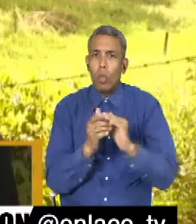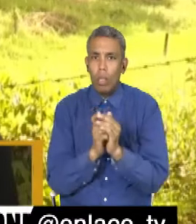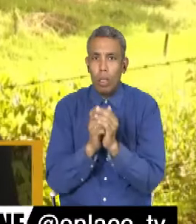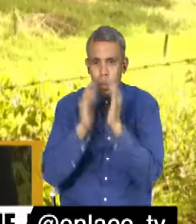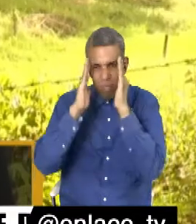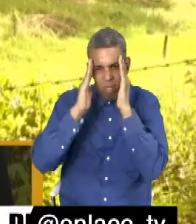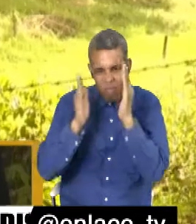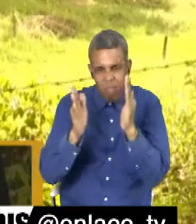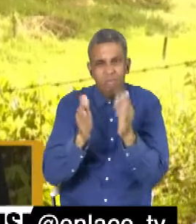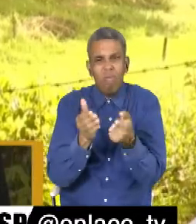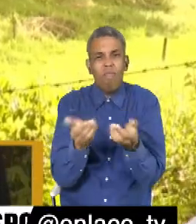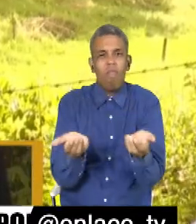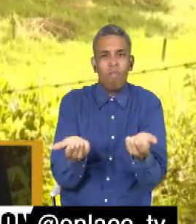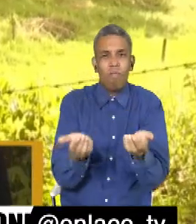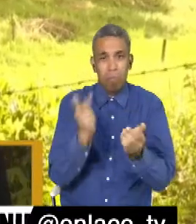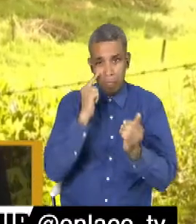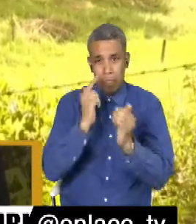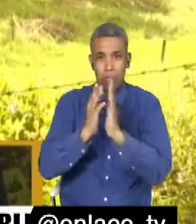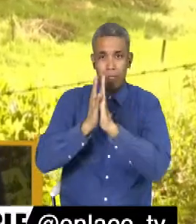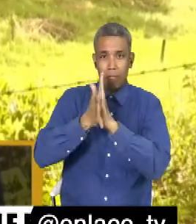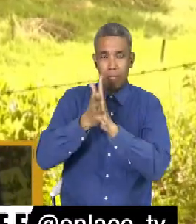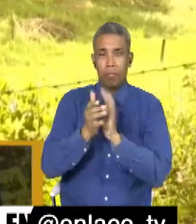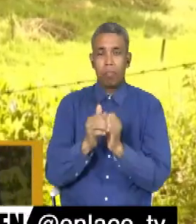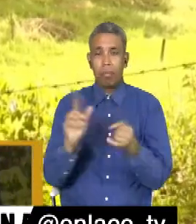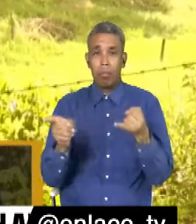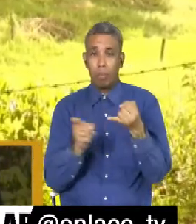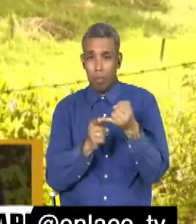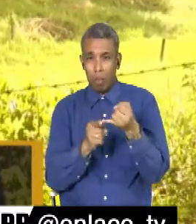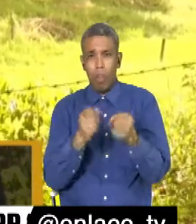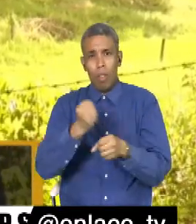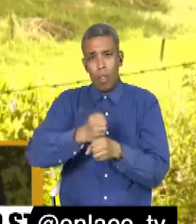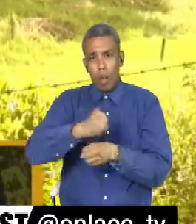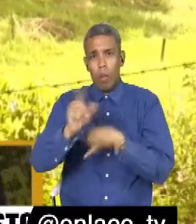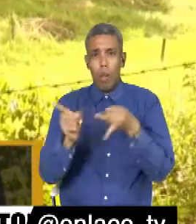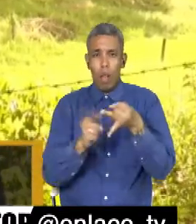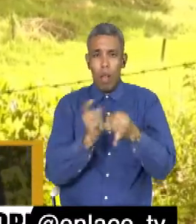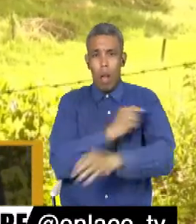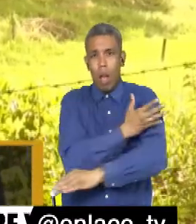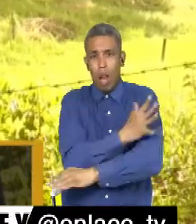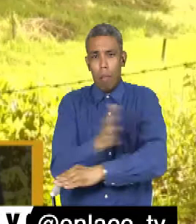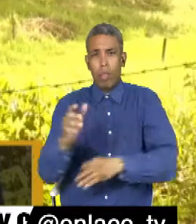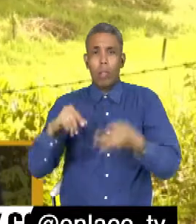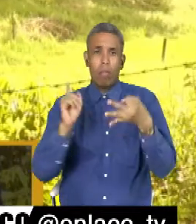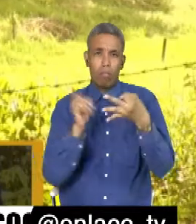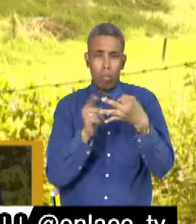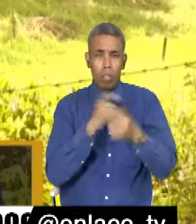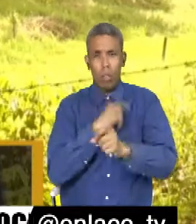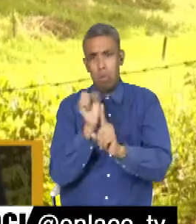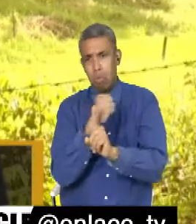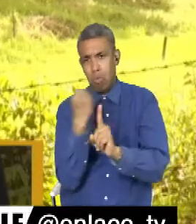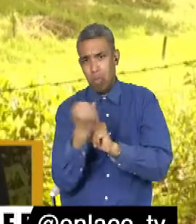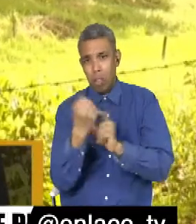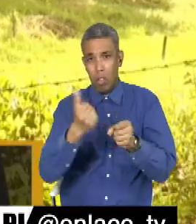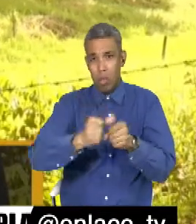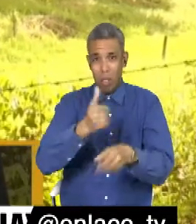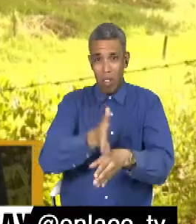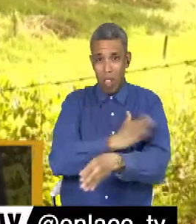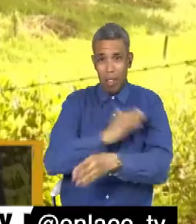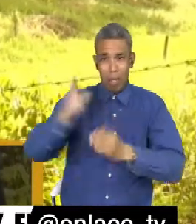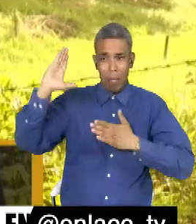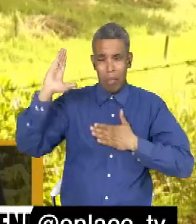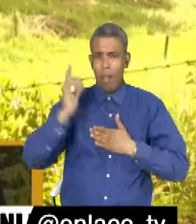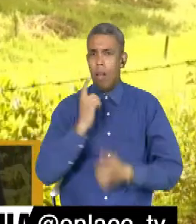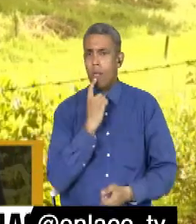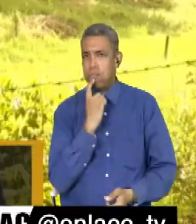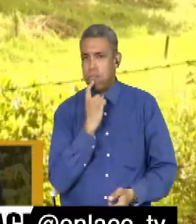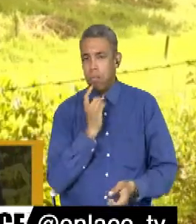Temas de carácter laboral, de carácter ambiental, de carácter social que le ha incumplido Oxiandina y Ecopetrol. Y pues nos vamos a reunir